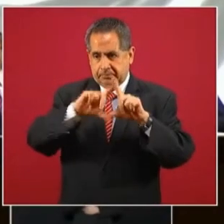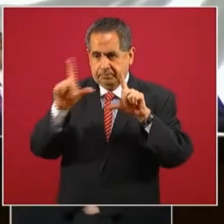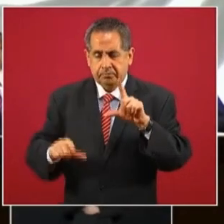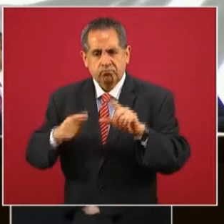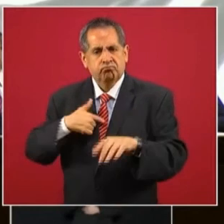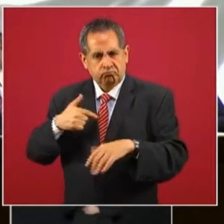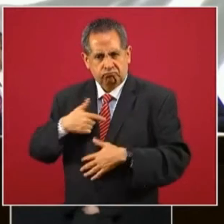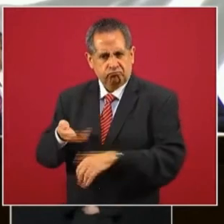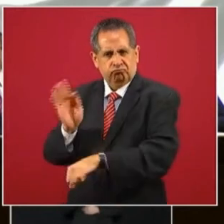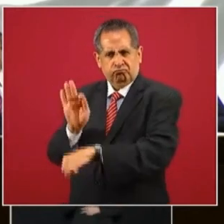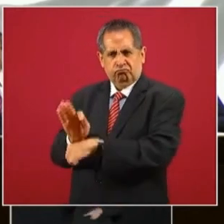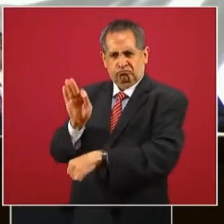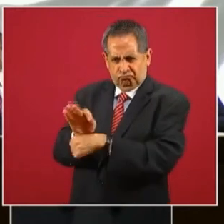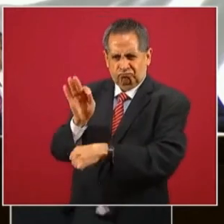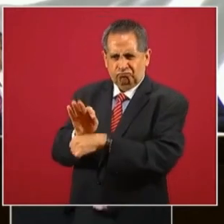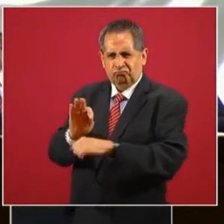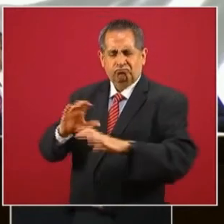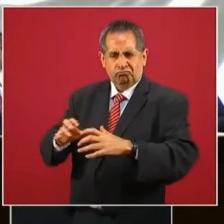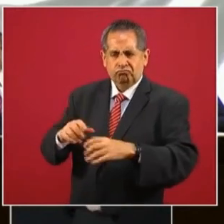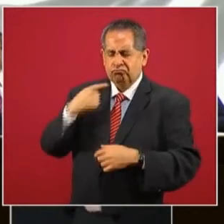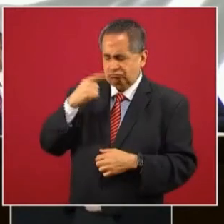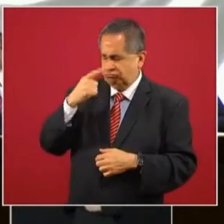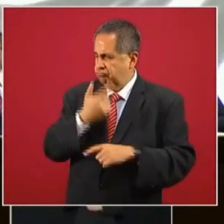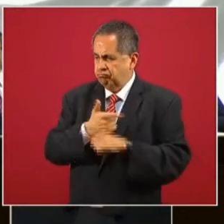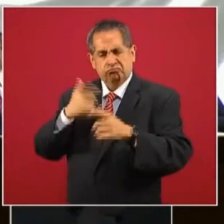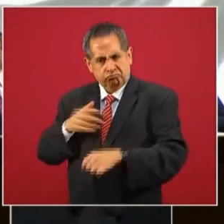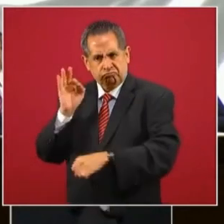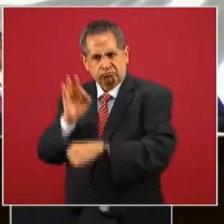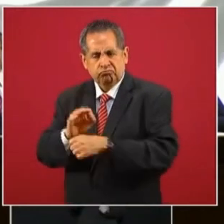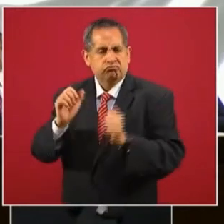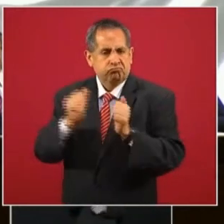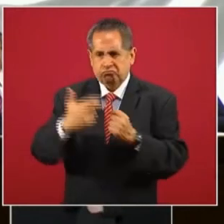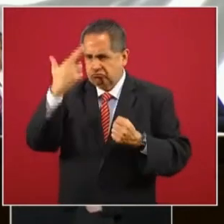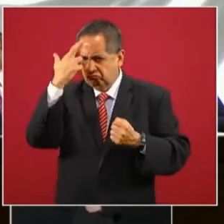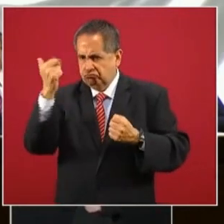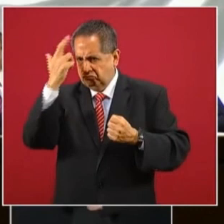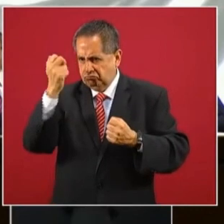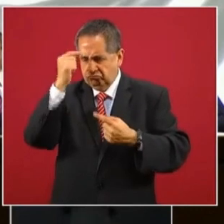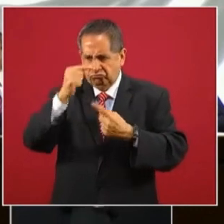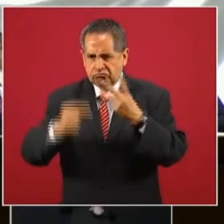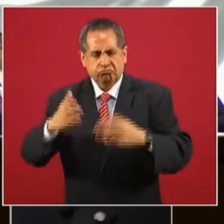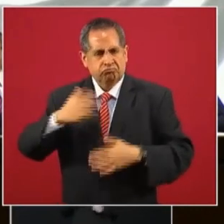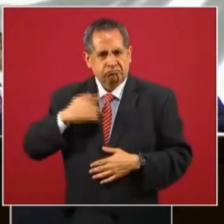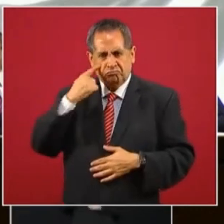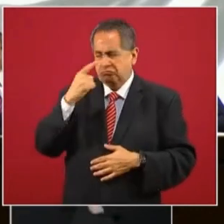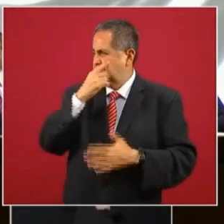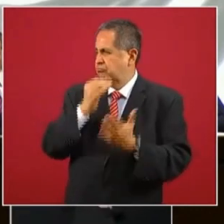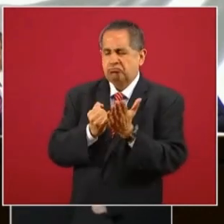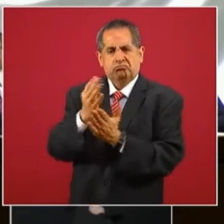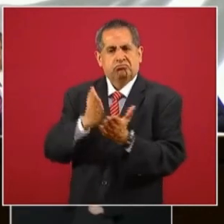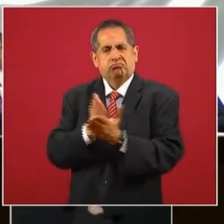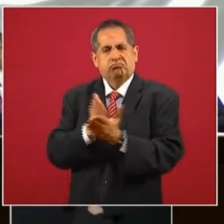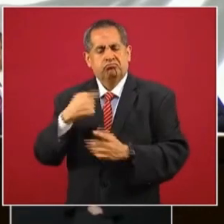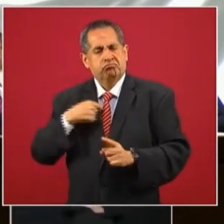yo defenderé con libertad y argumentos mi postura